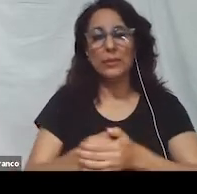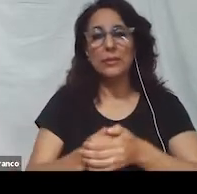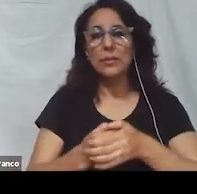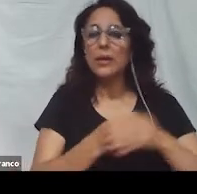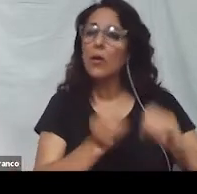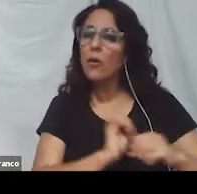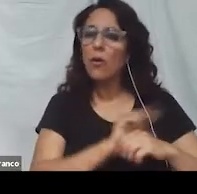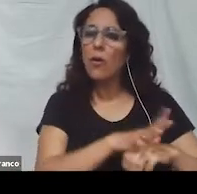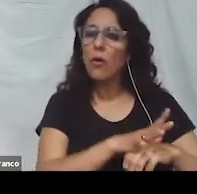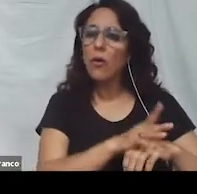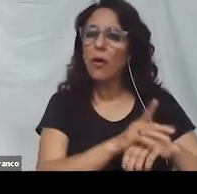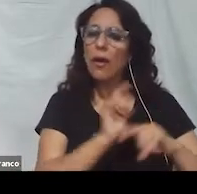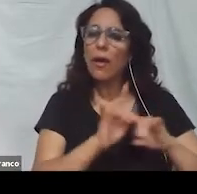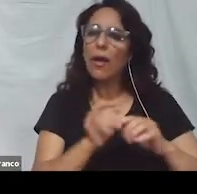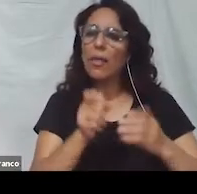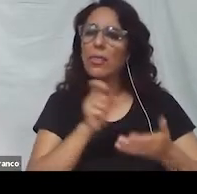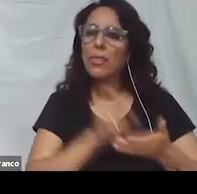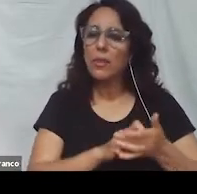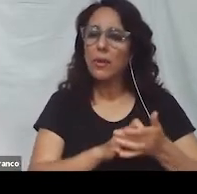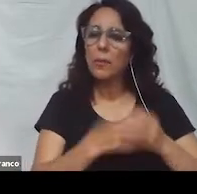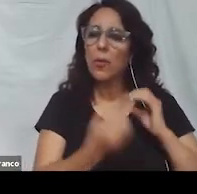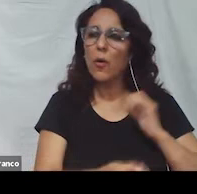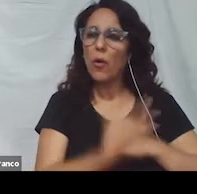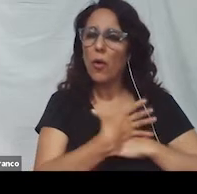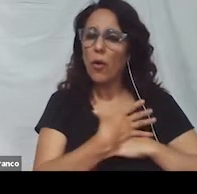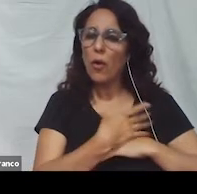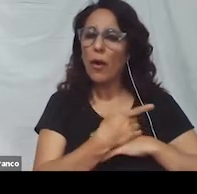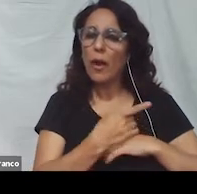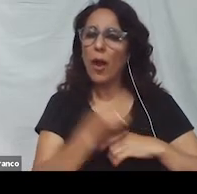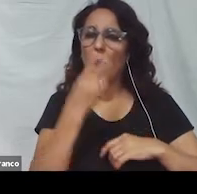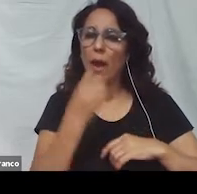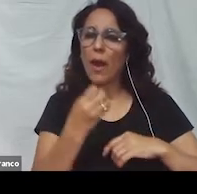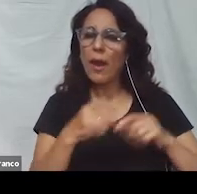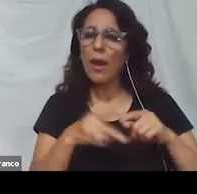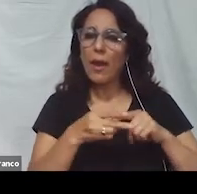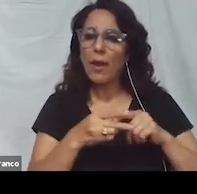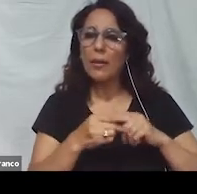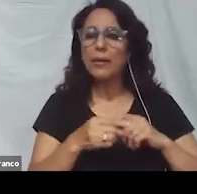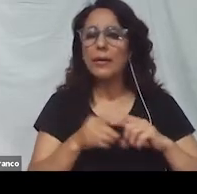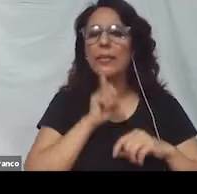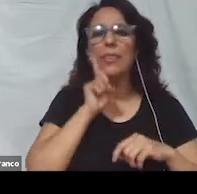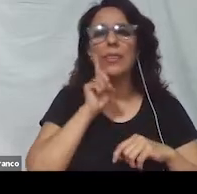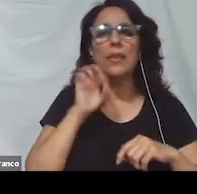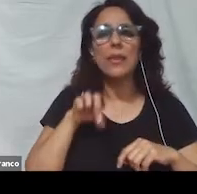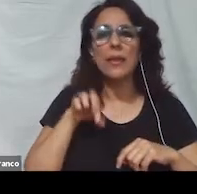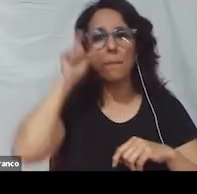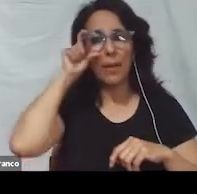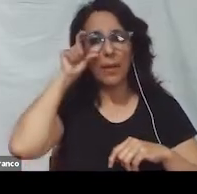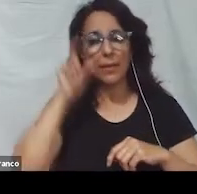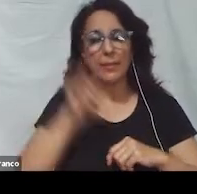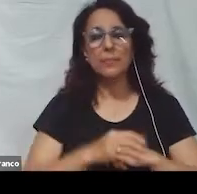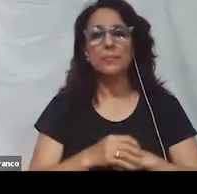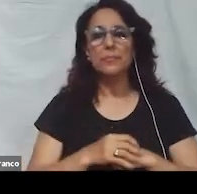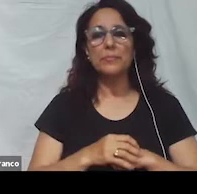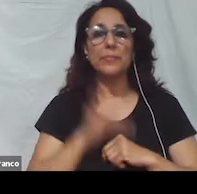Si piden un correo electrónico, pongan de tipo correo electrónico en la etiqueta, en el atributo de tipo, type,